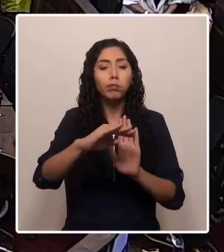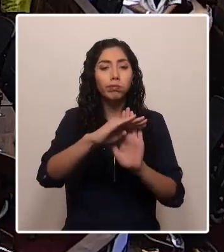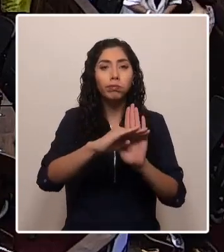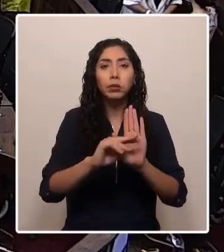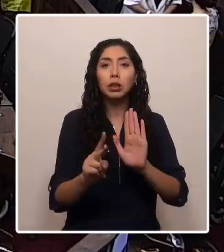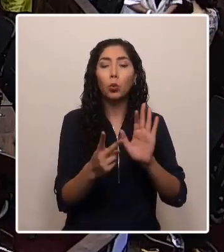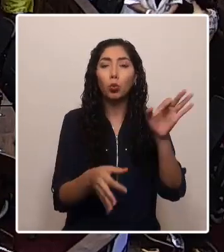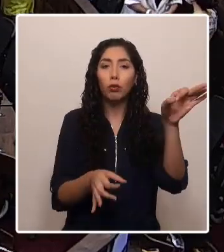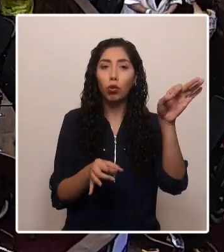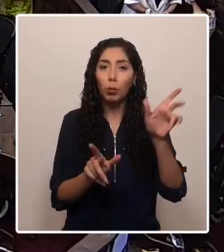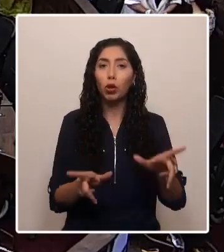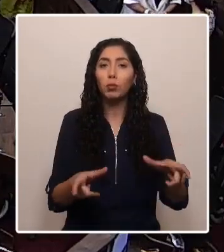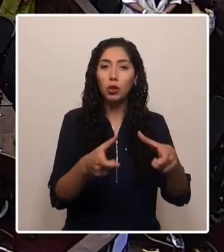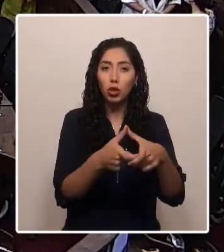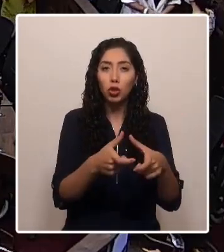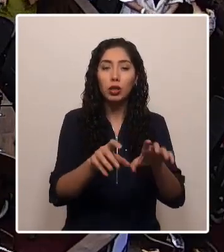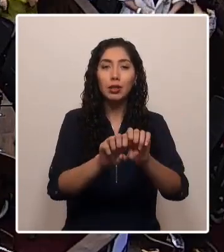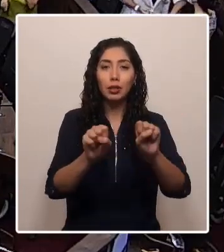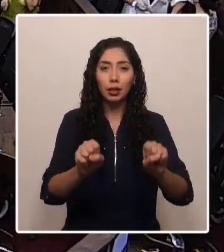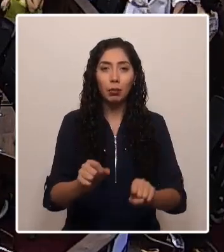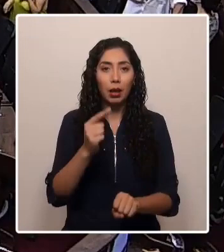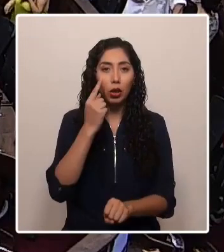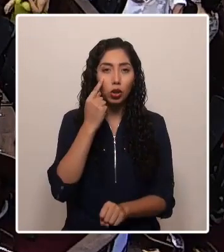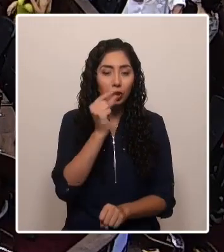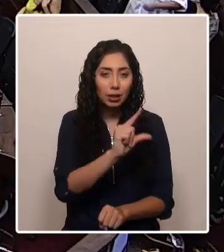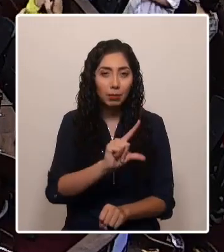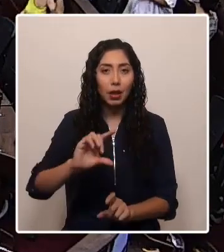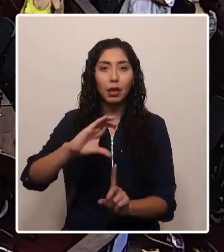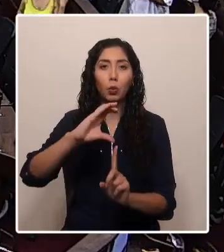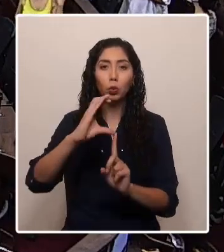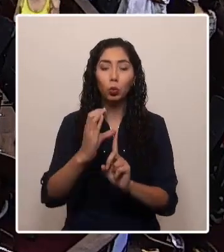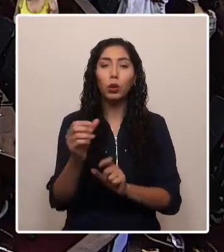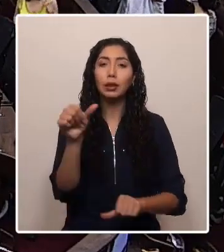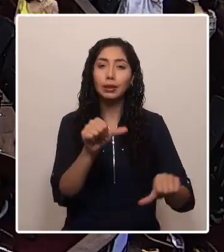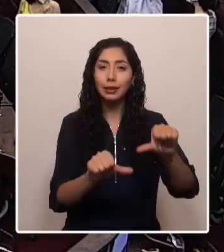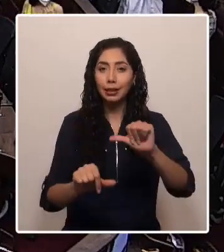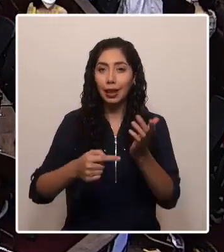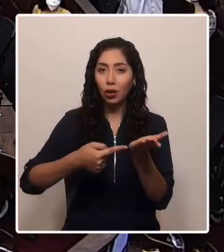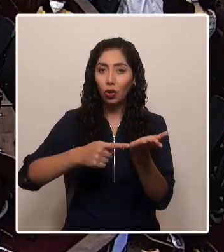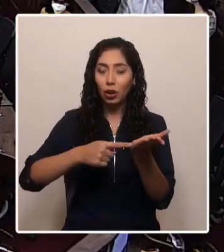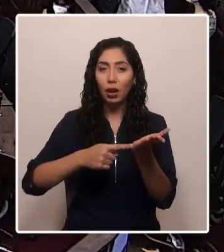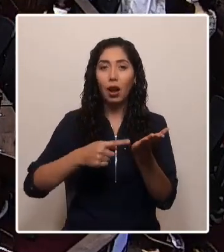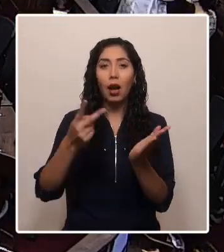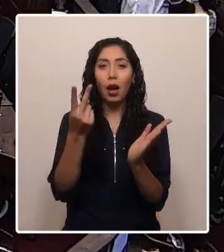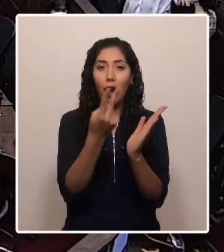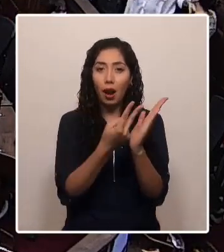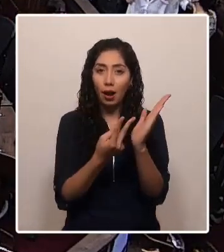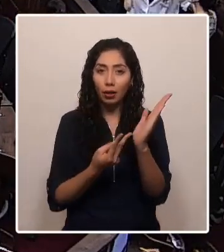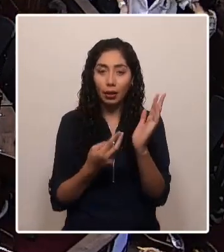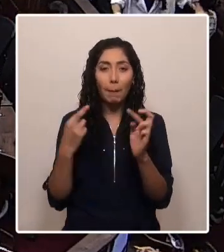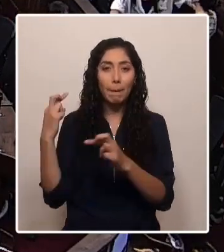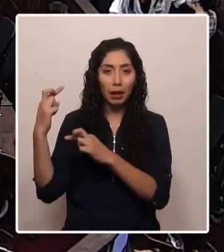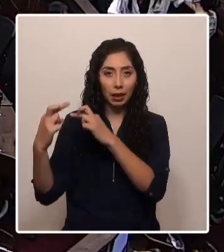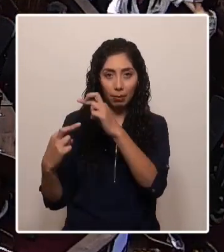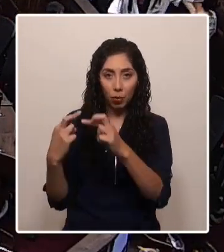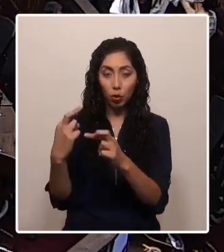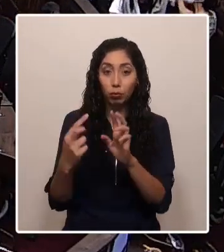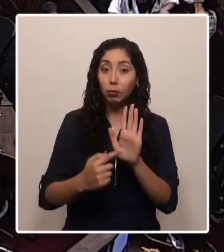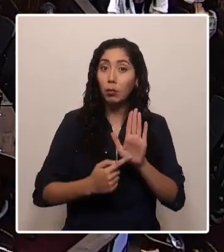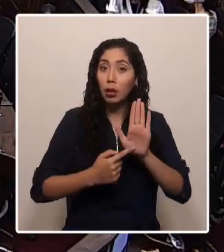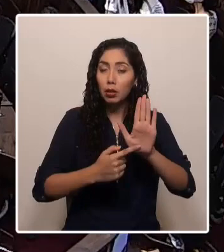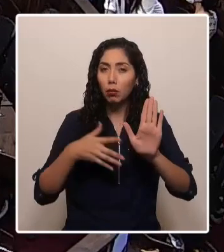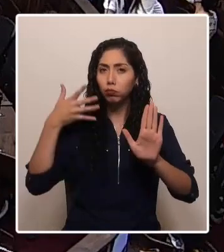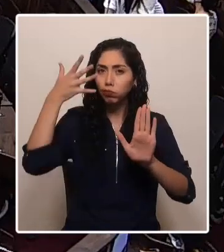sobre Sistemas de Conocimientos, Culturas, Ciencia, Tecnología, Artes y Patrimonios. Para la presentación del informe, la